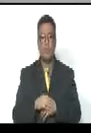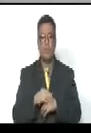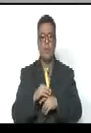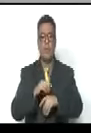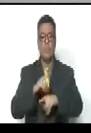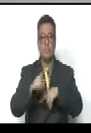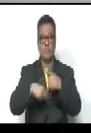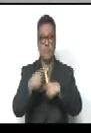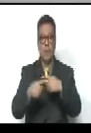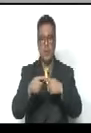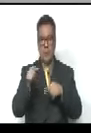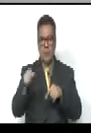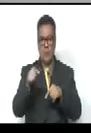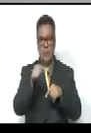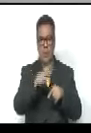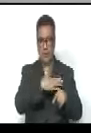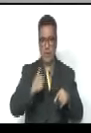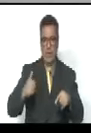Postulaciones